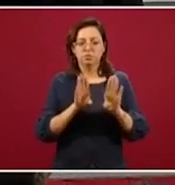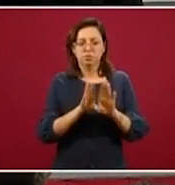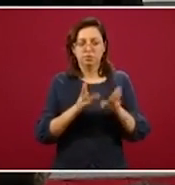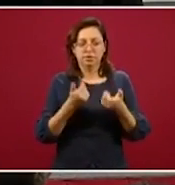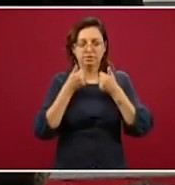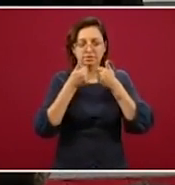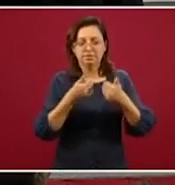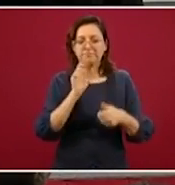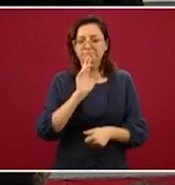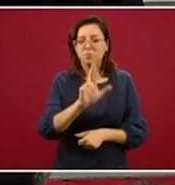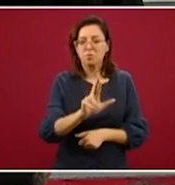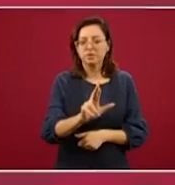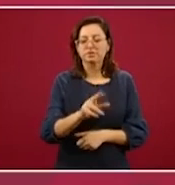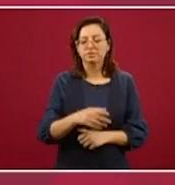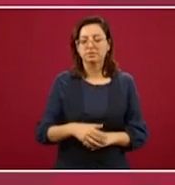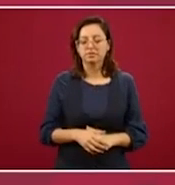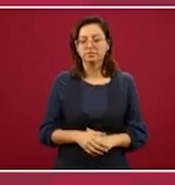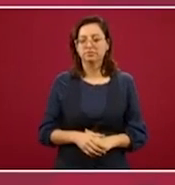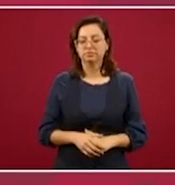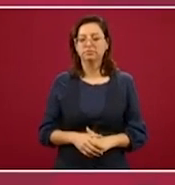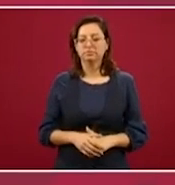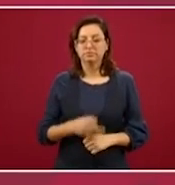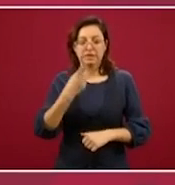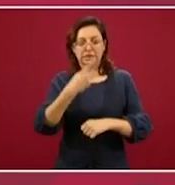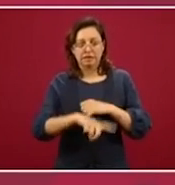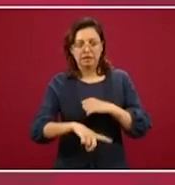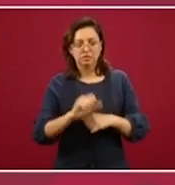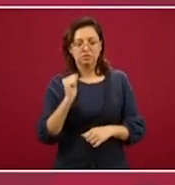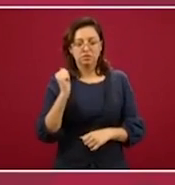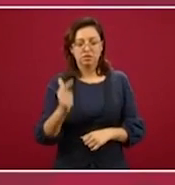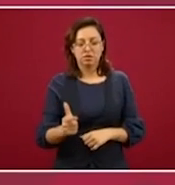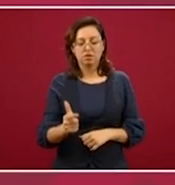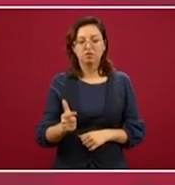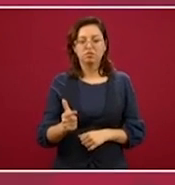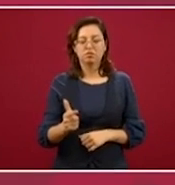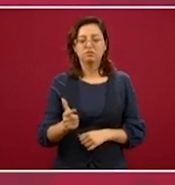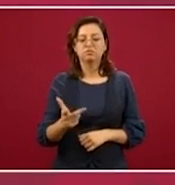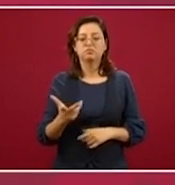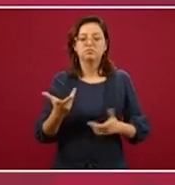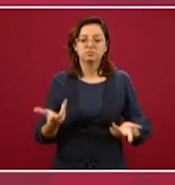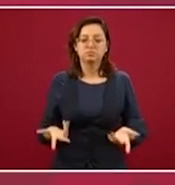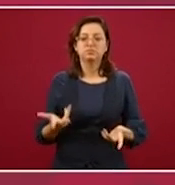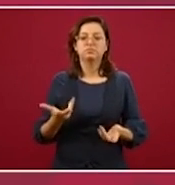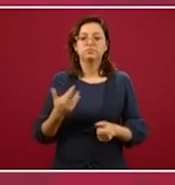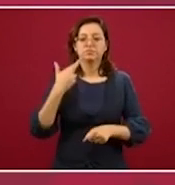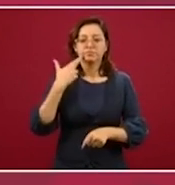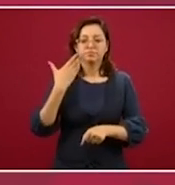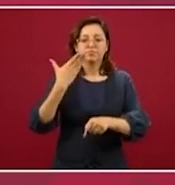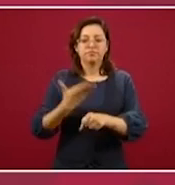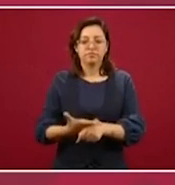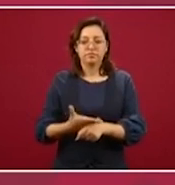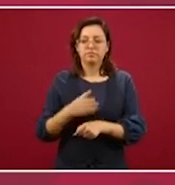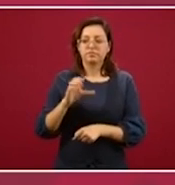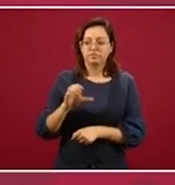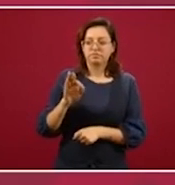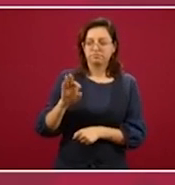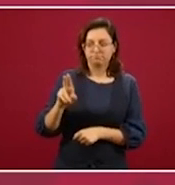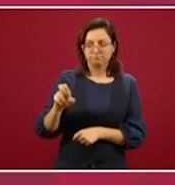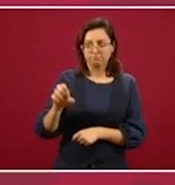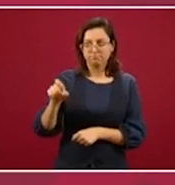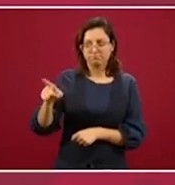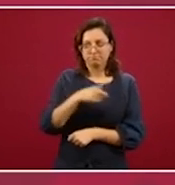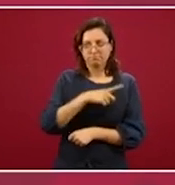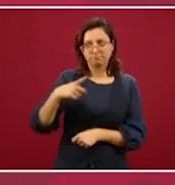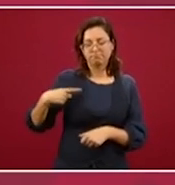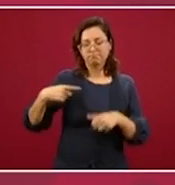a quienes sufrieron este daño y la responsabilidad de la Comisión Federal de